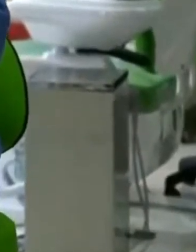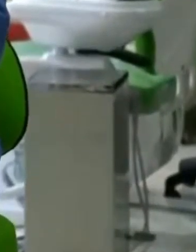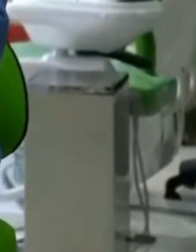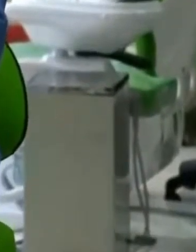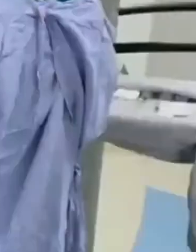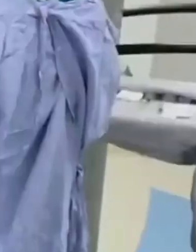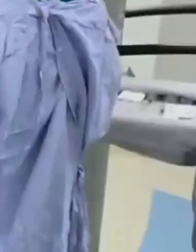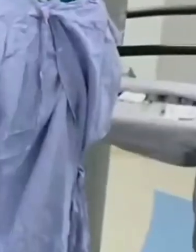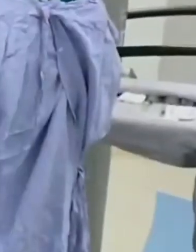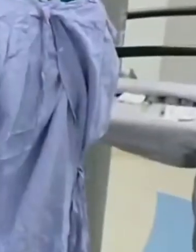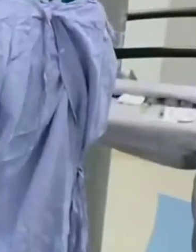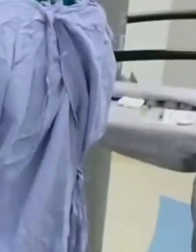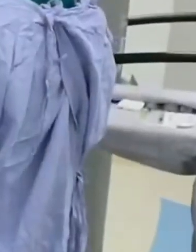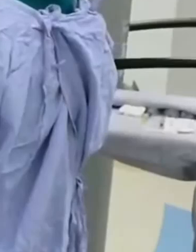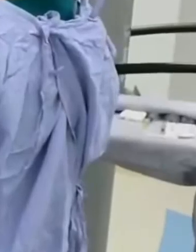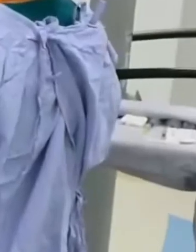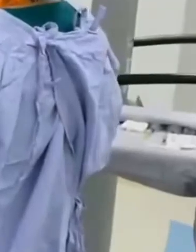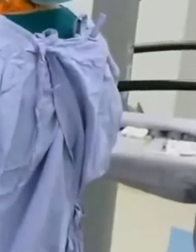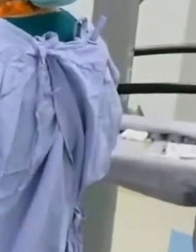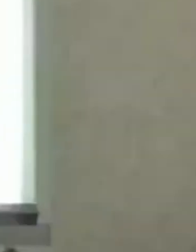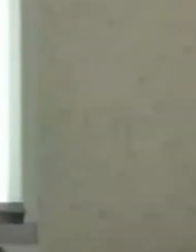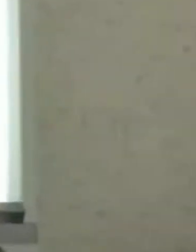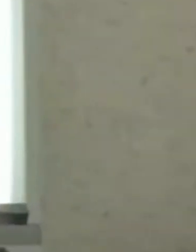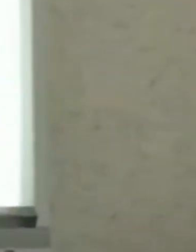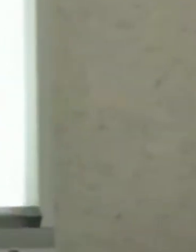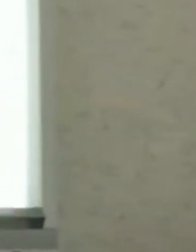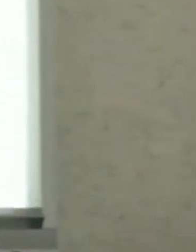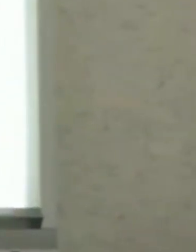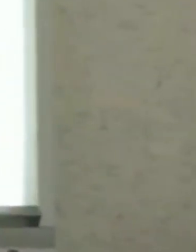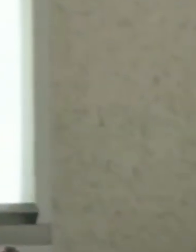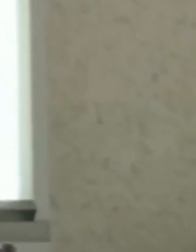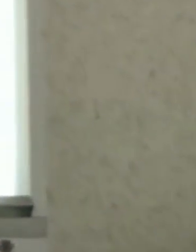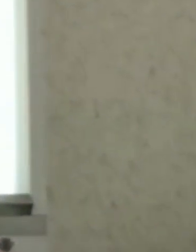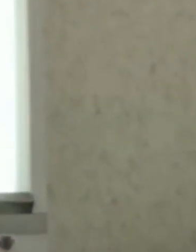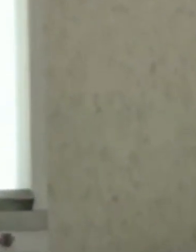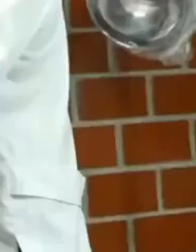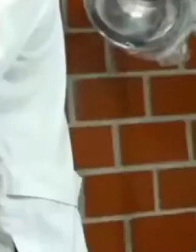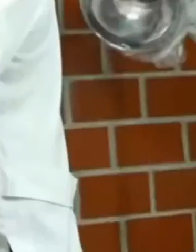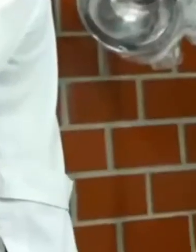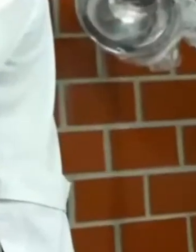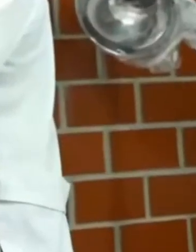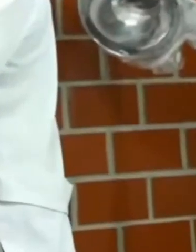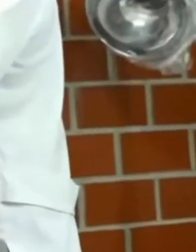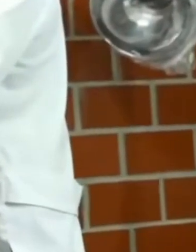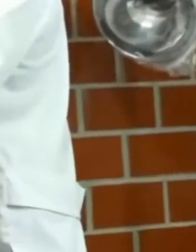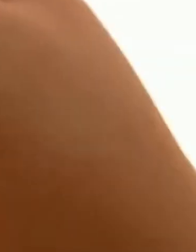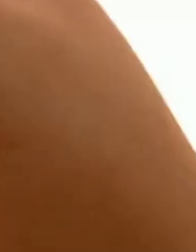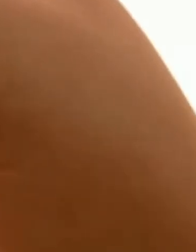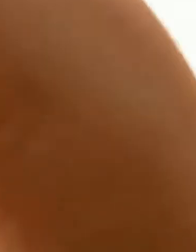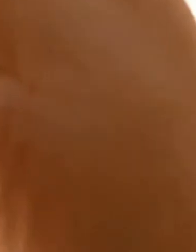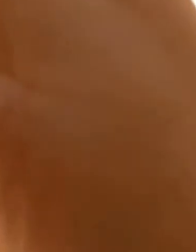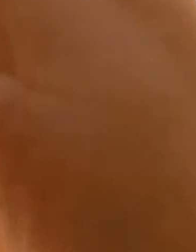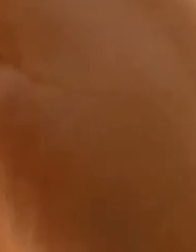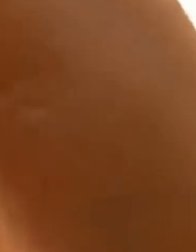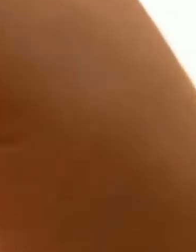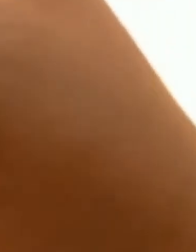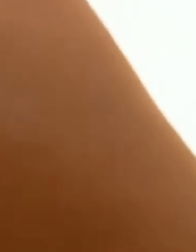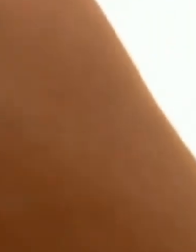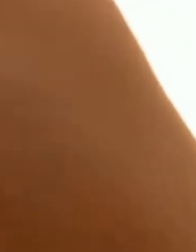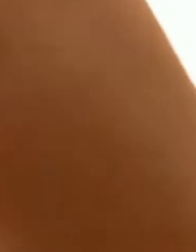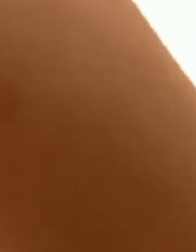desarrollo de competencias y ampliarás tu experiencia profesional con opción a realizar una maestría gratuita en tu ámbito de desarrollo. Recibe